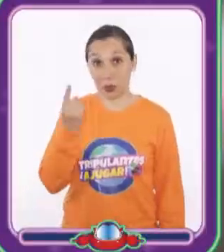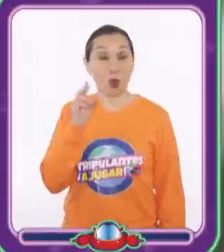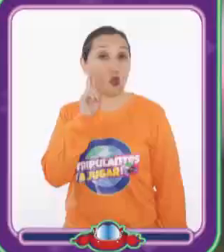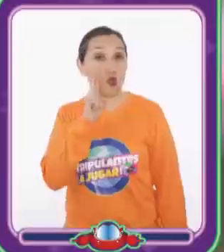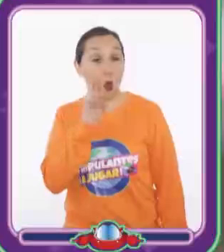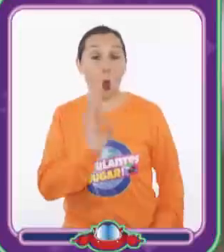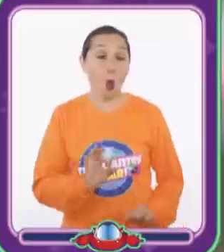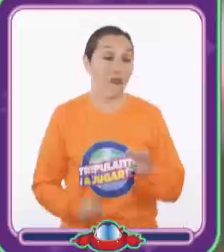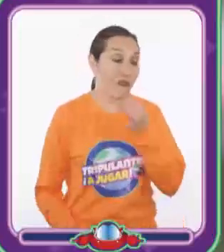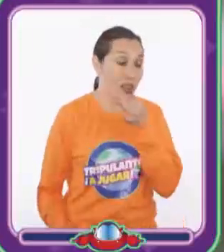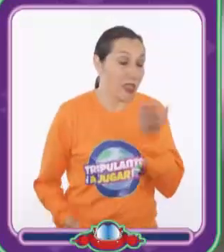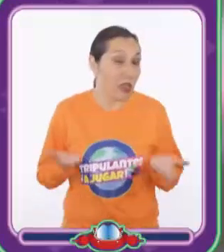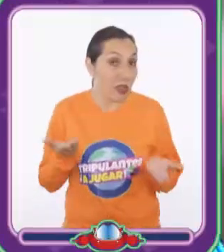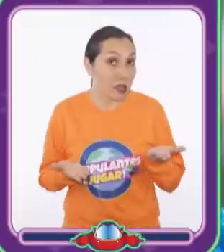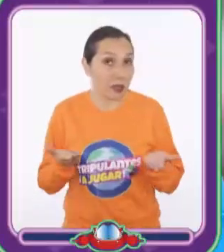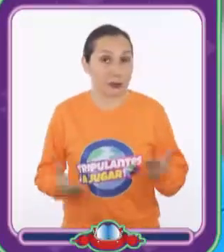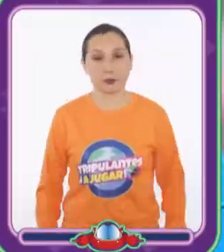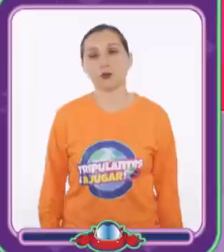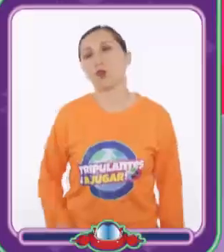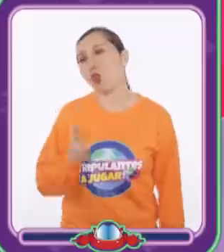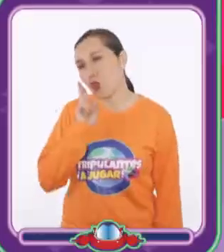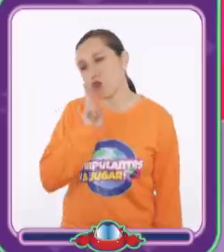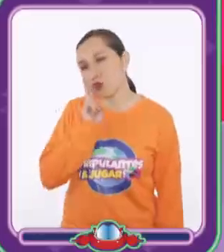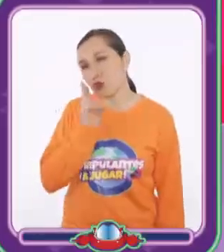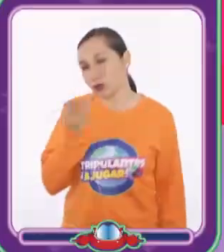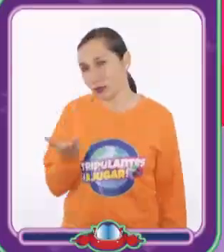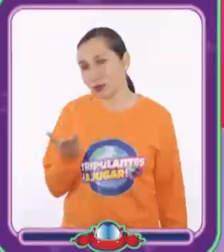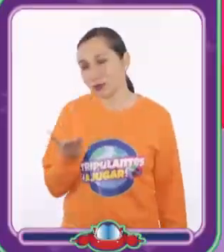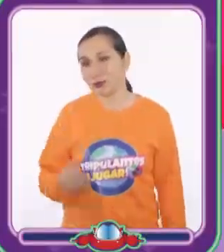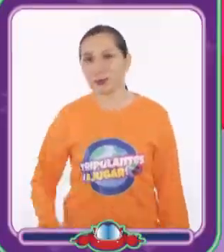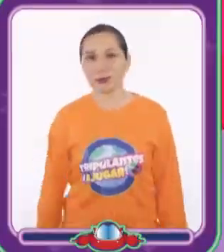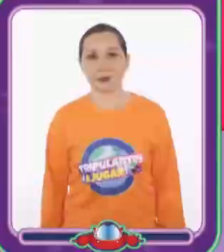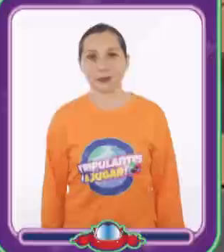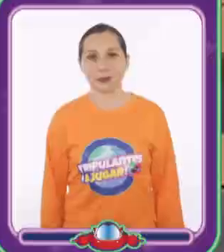¿Quieres el rosa primero o el verde? El rosa.